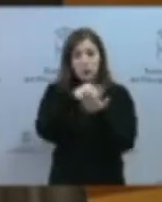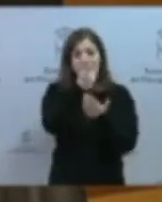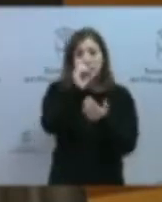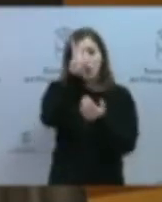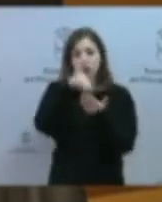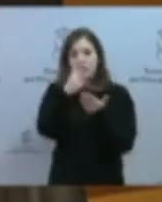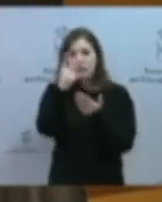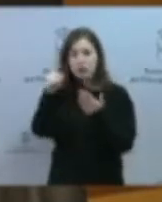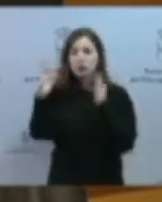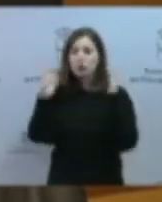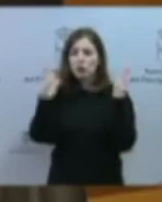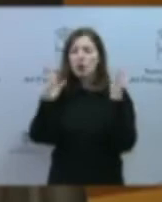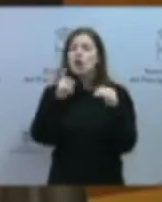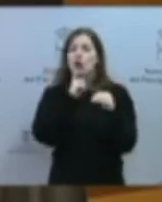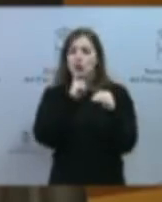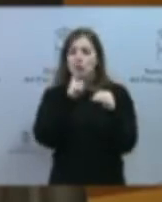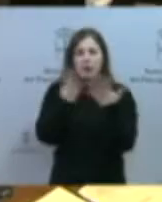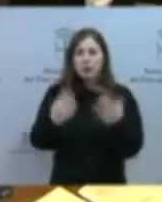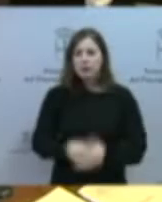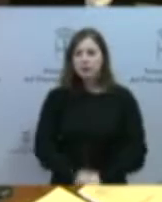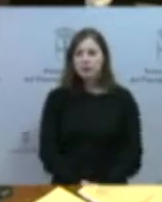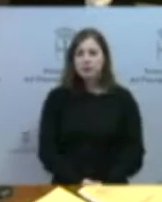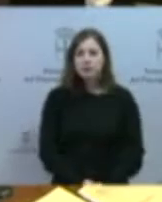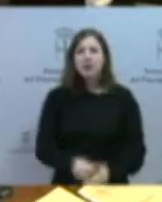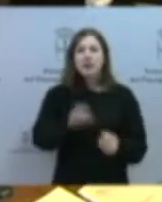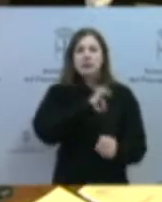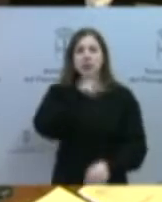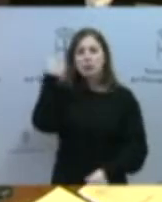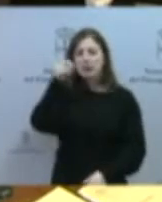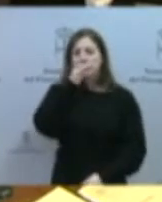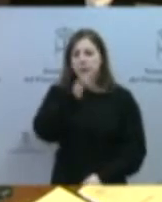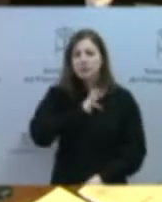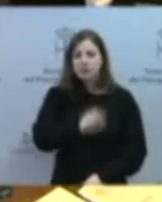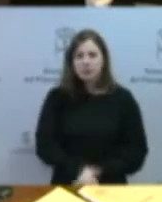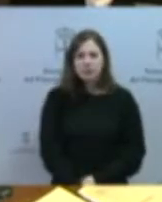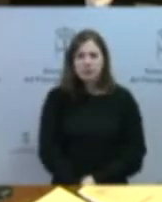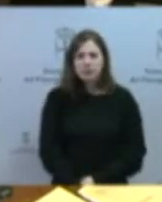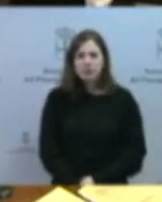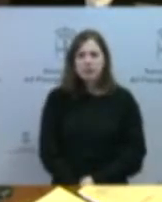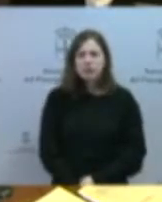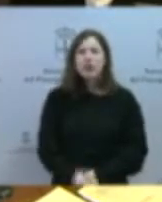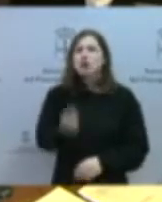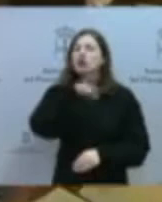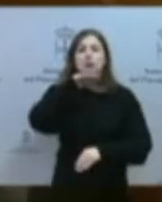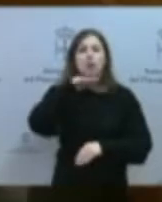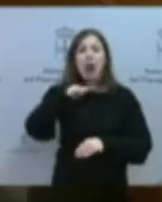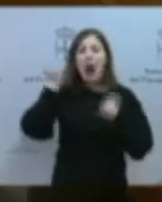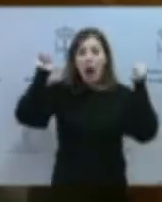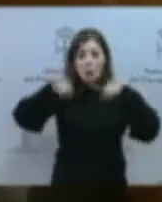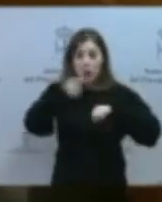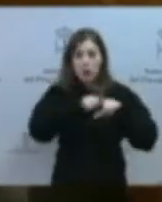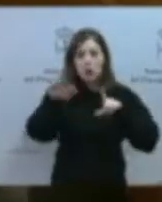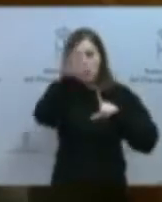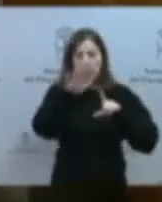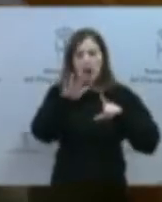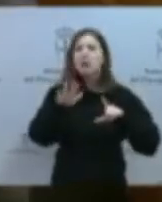personal por el COVID-19 en el sistema público de bienestar? Daremos cumplimiento estricto a los acuerdos nacionales que hay establecidos en materia educativa, como sabe,